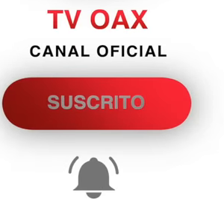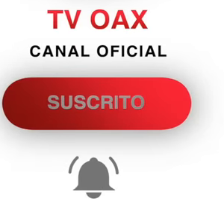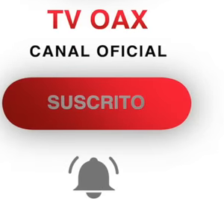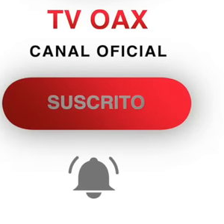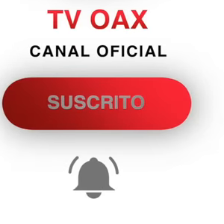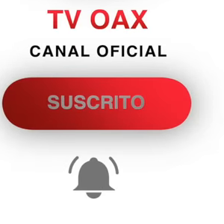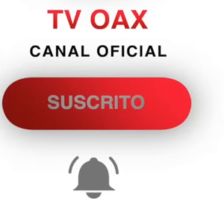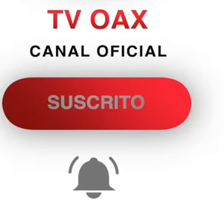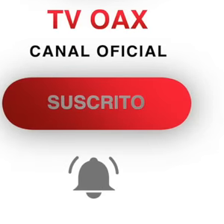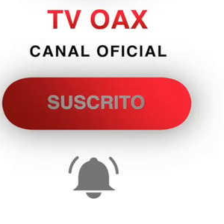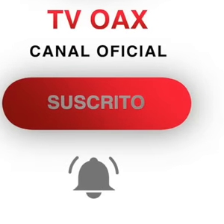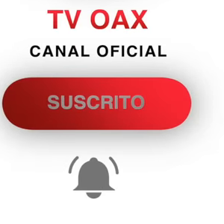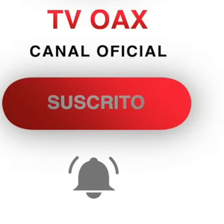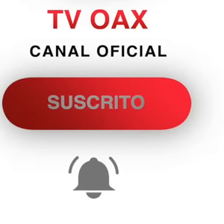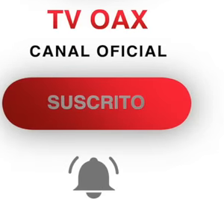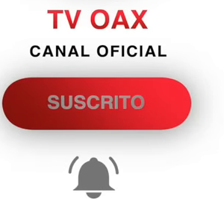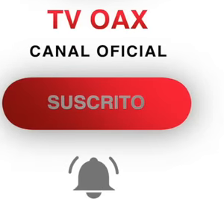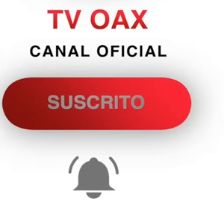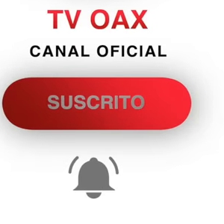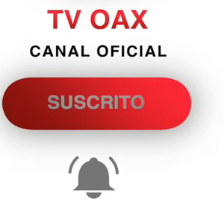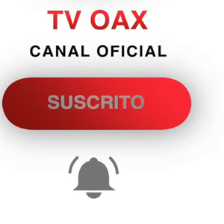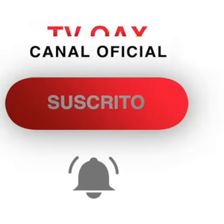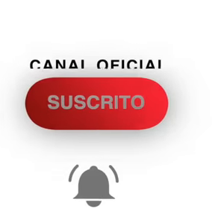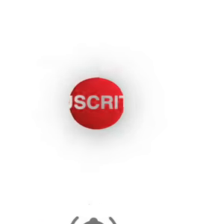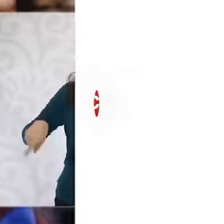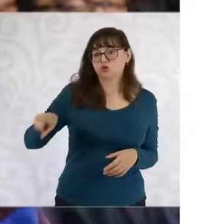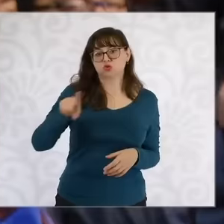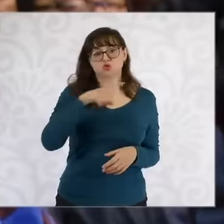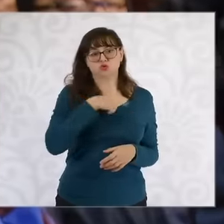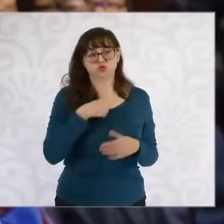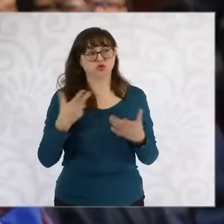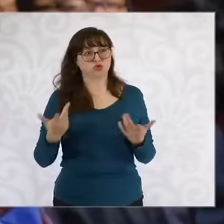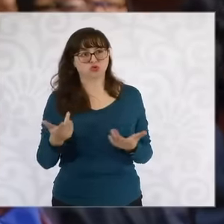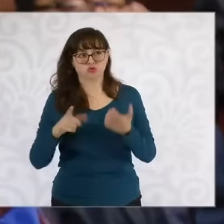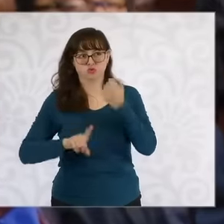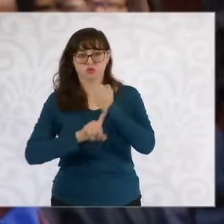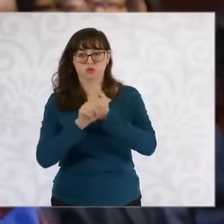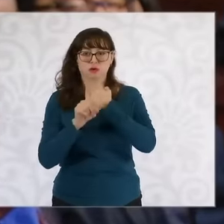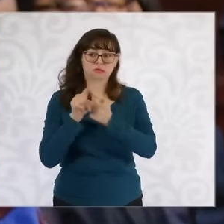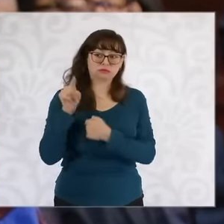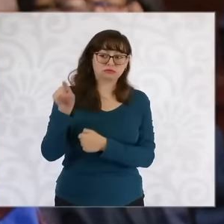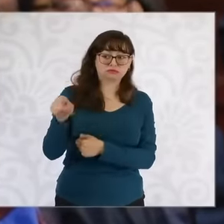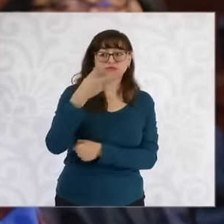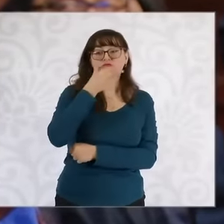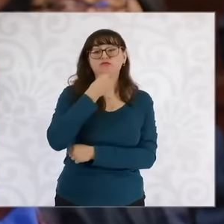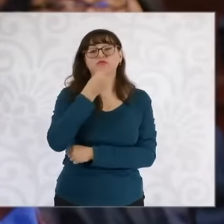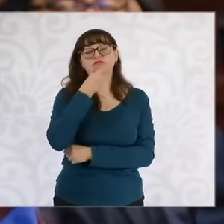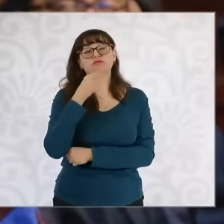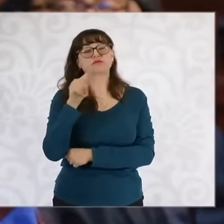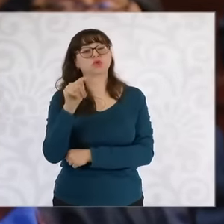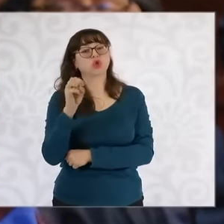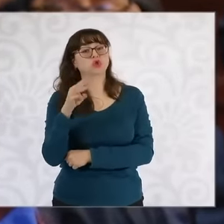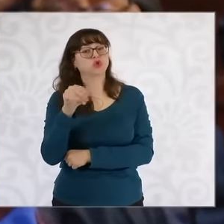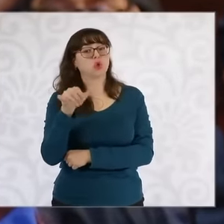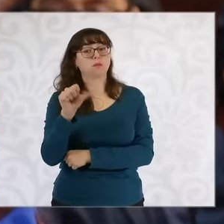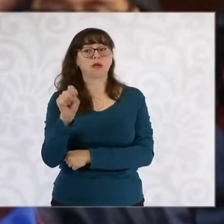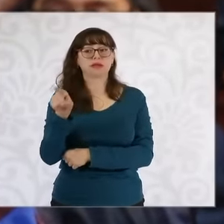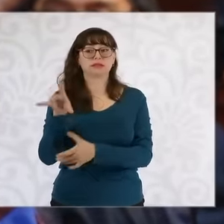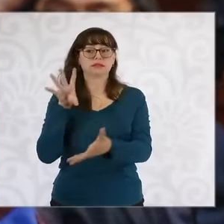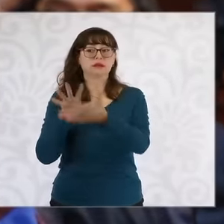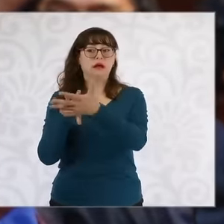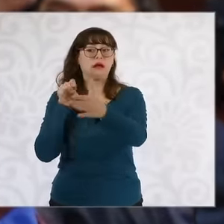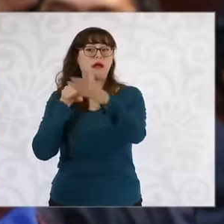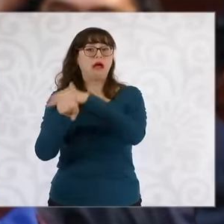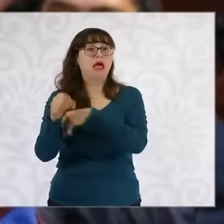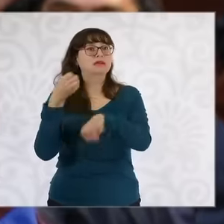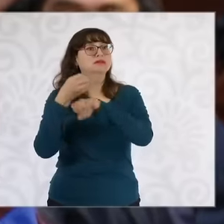coadyuvar en el ejercicio de la libertad del señor Tomás Martínez Mandujano, preso político en el Estado de